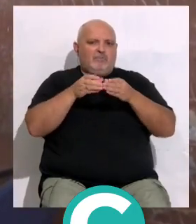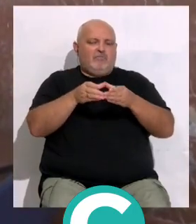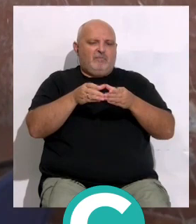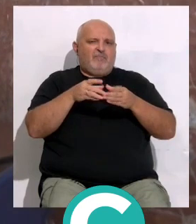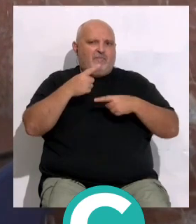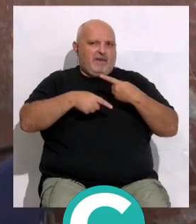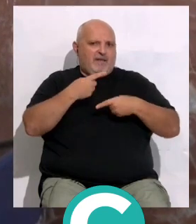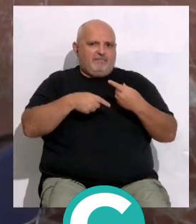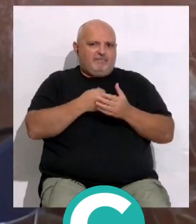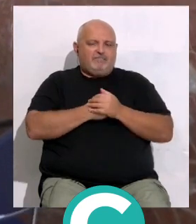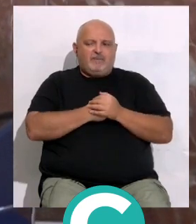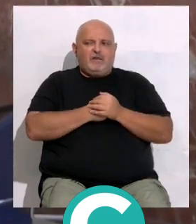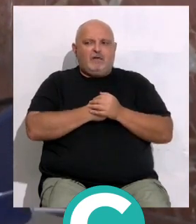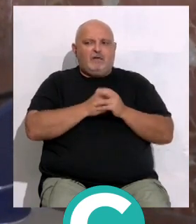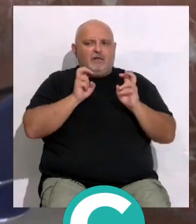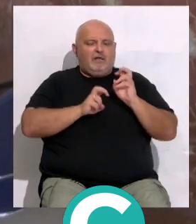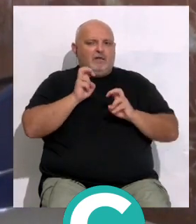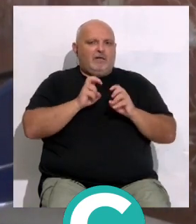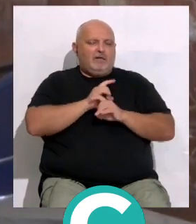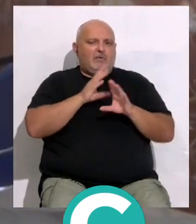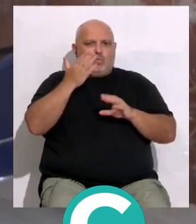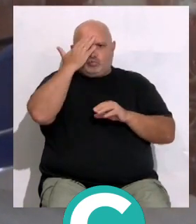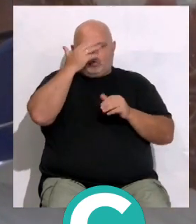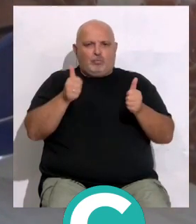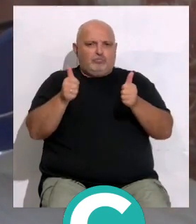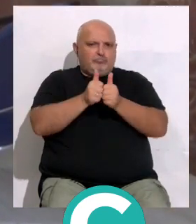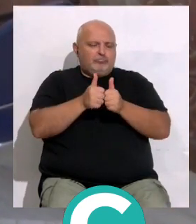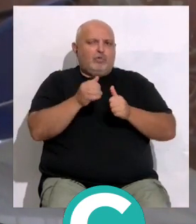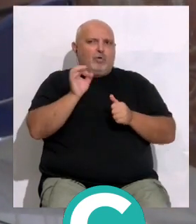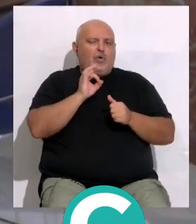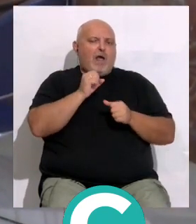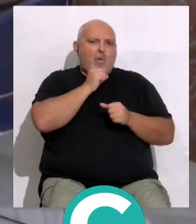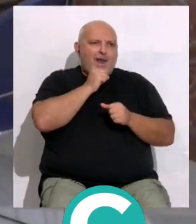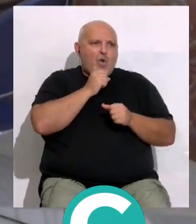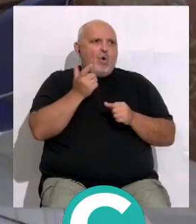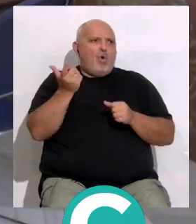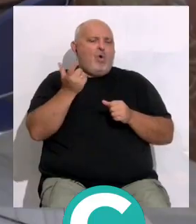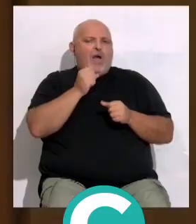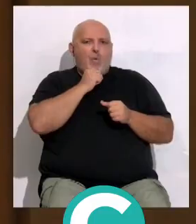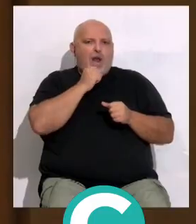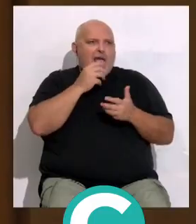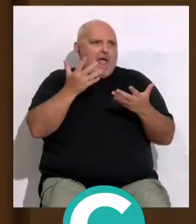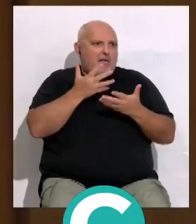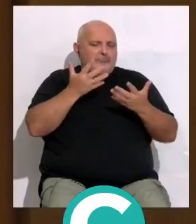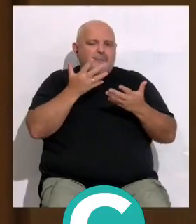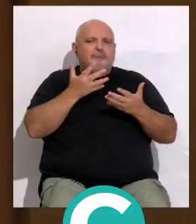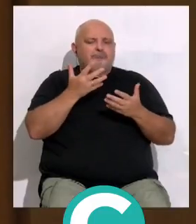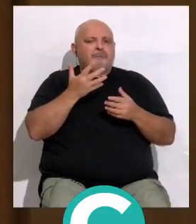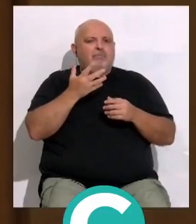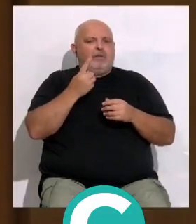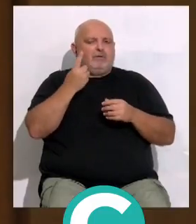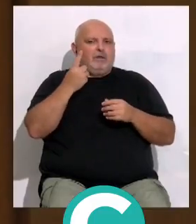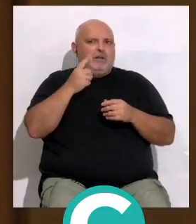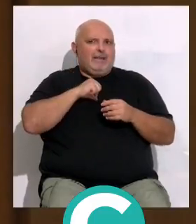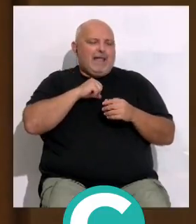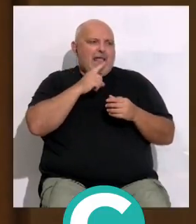decir, pero puede venir, por supuesto, un tutor, si tienen un tutor, o un abuelo o una abuela que también pues